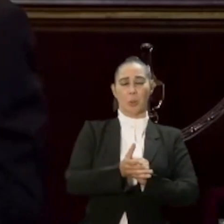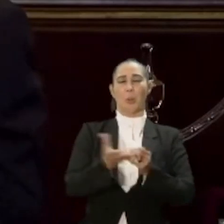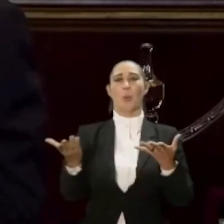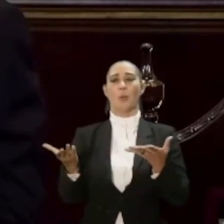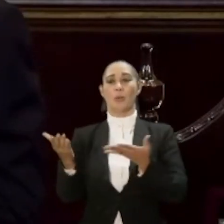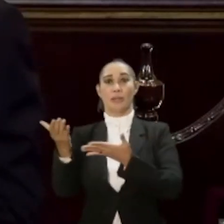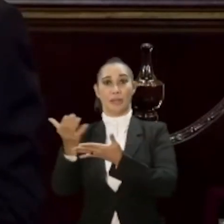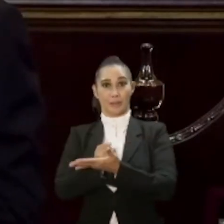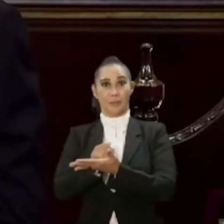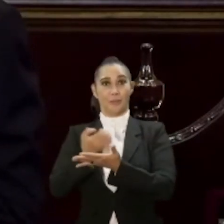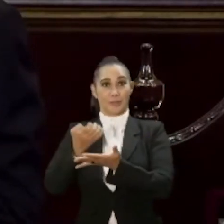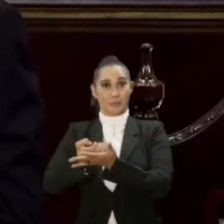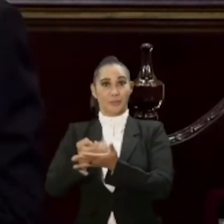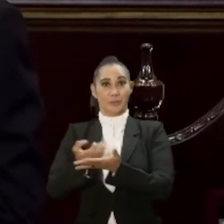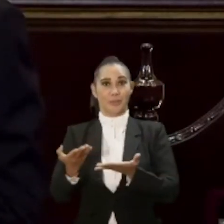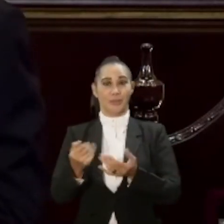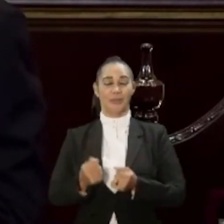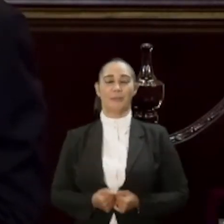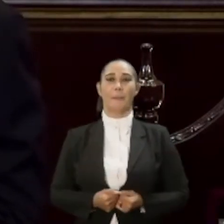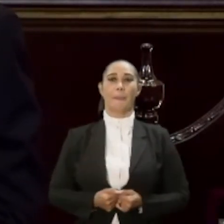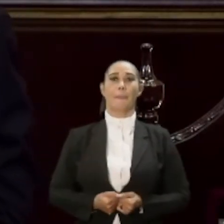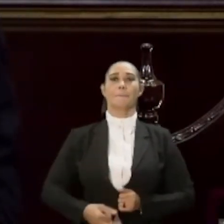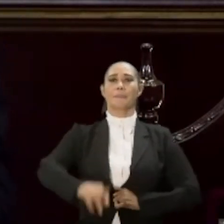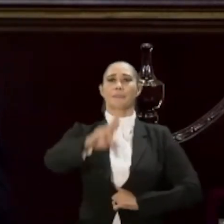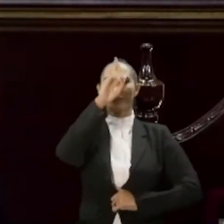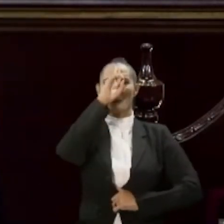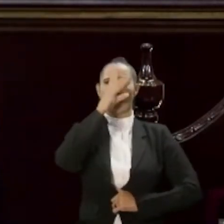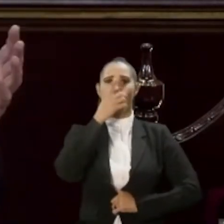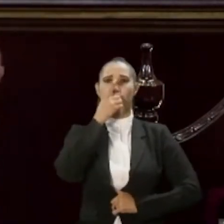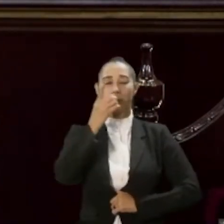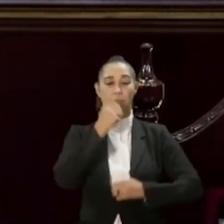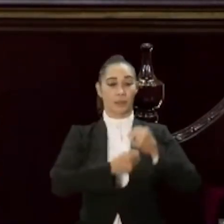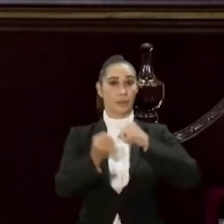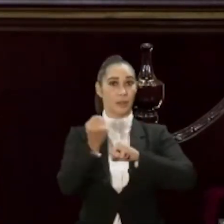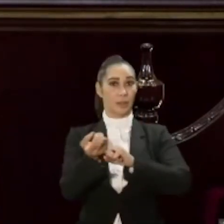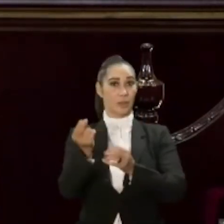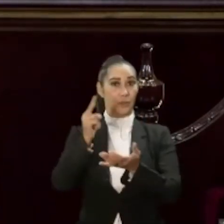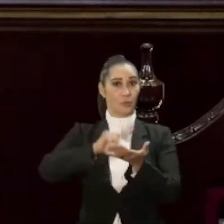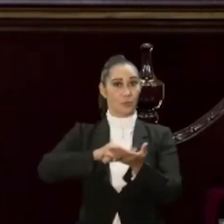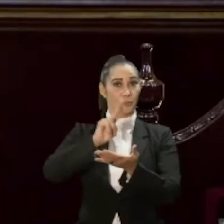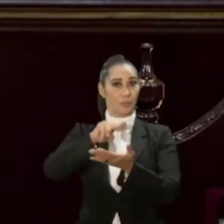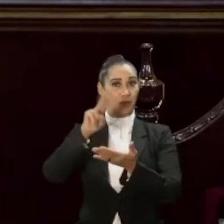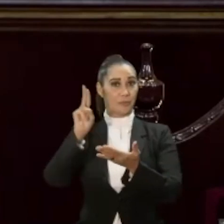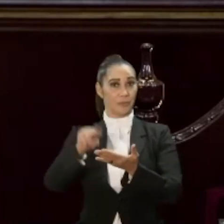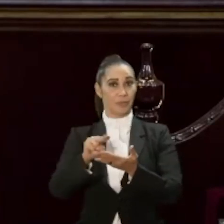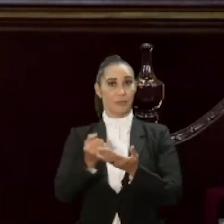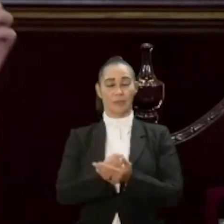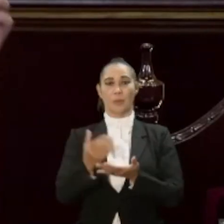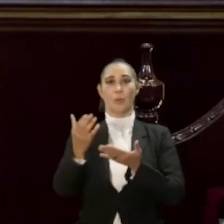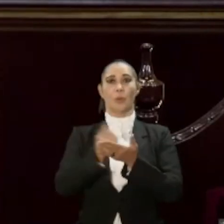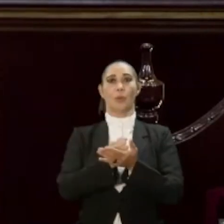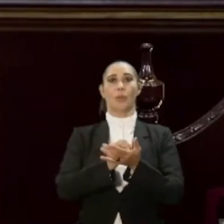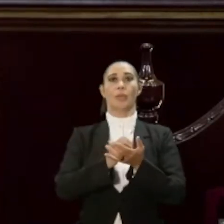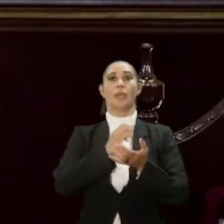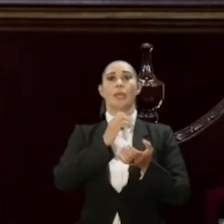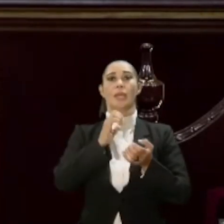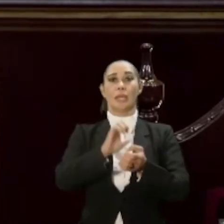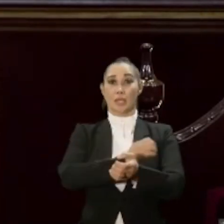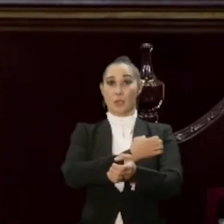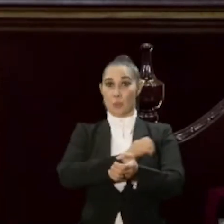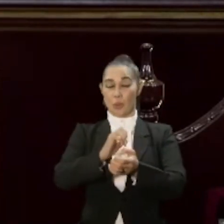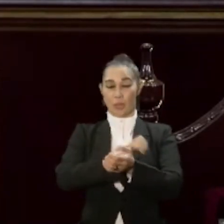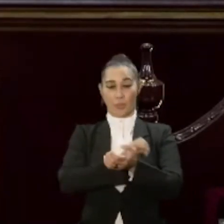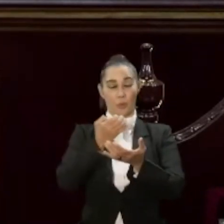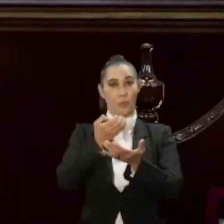y de la recuperación económica. La República Dominicana en el año 2022 ha superado a Ecuador en Producto